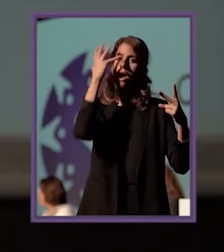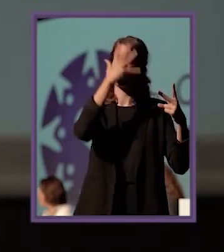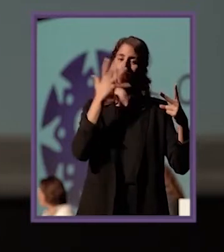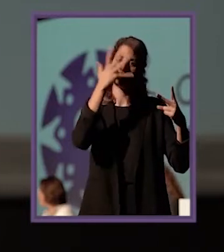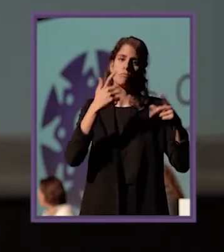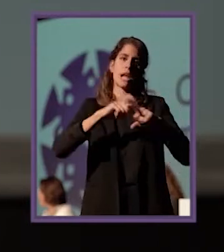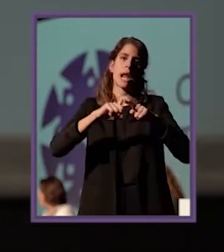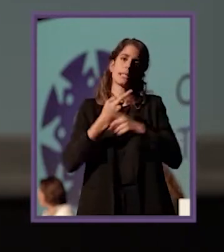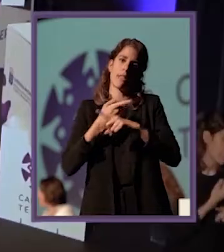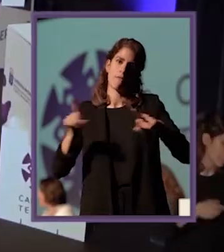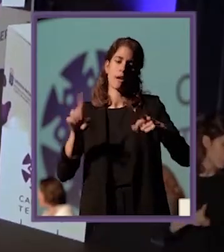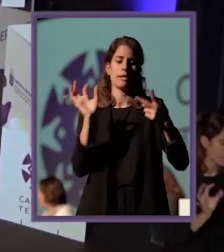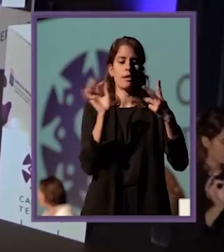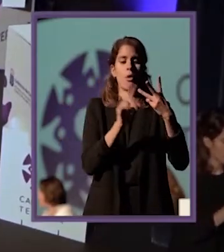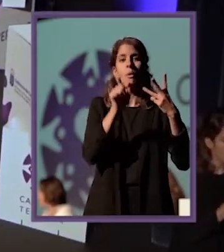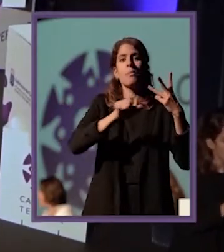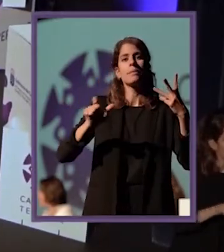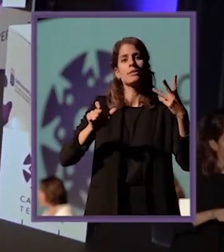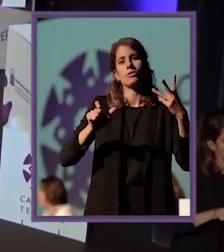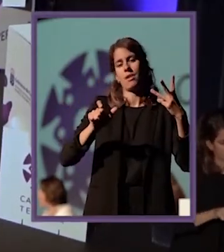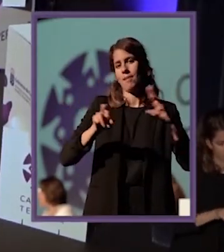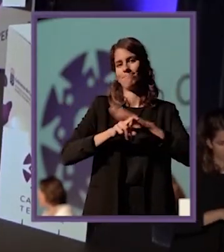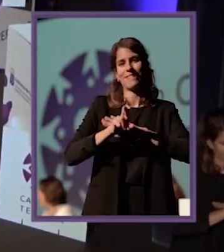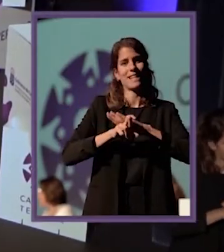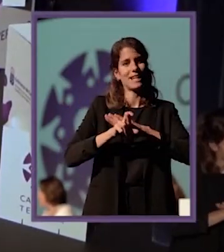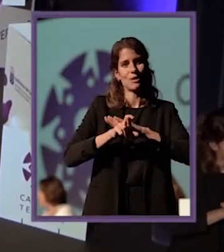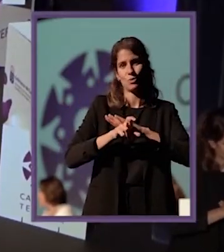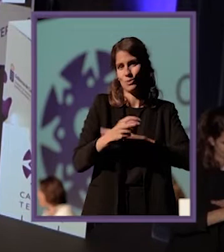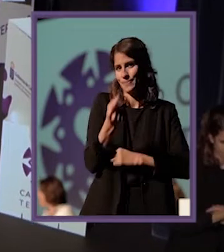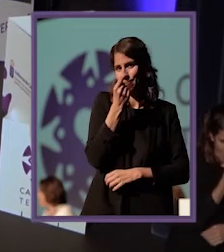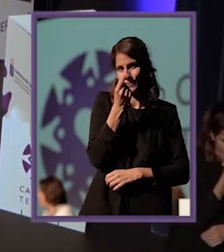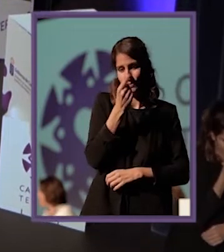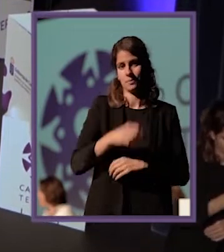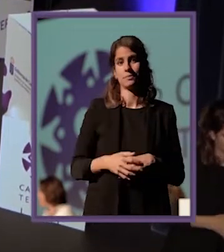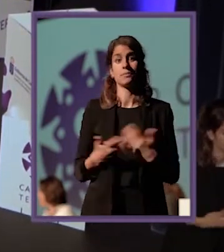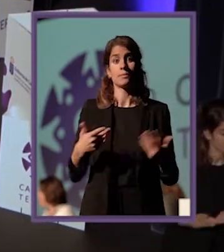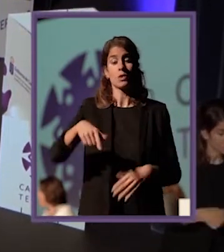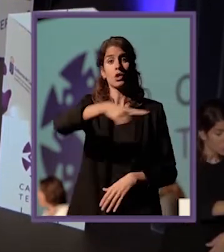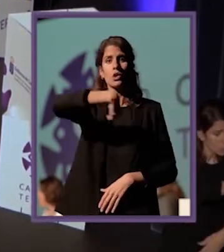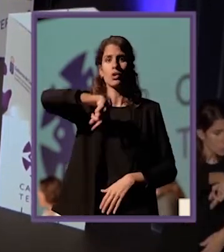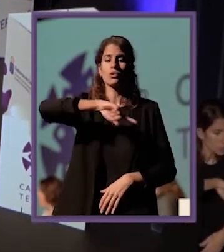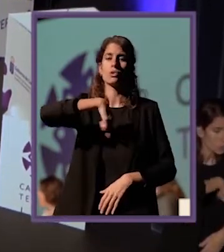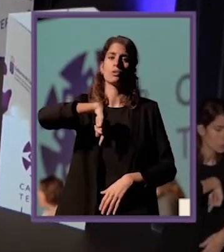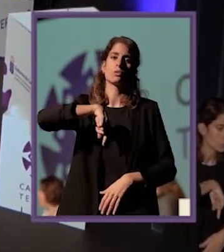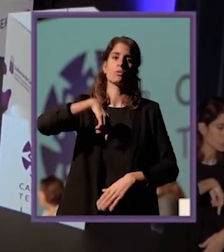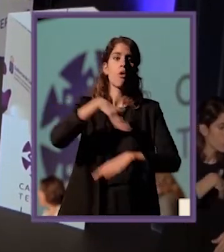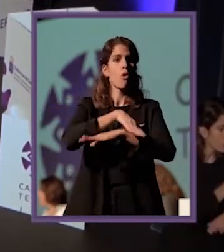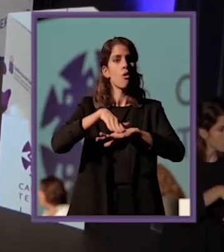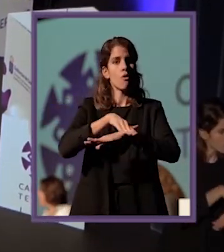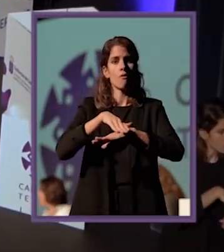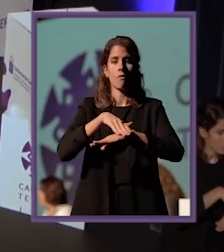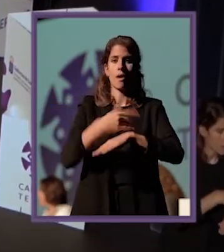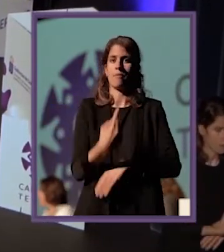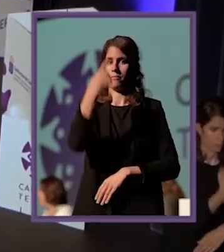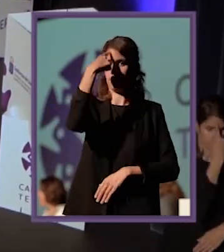con pocos recursos. Y esa es nuestra tarea, esa es la tarea que nos hemos marcado en el Canarias Te Cuida,